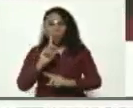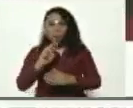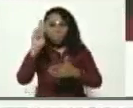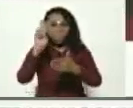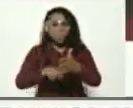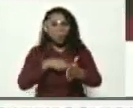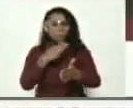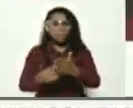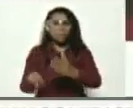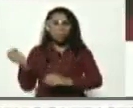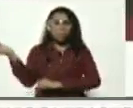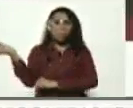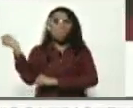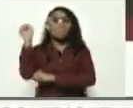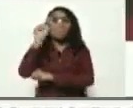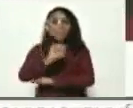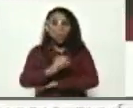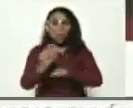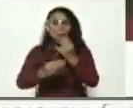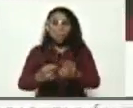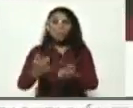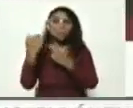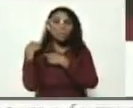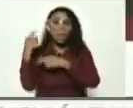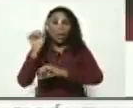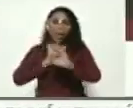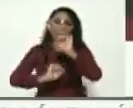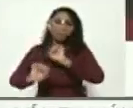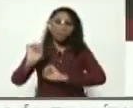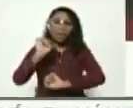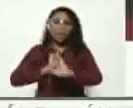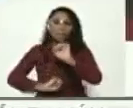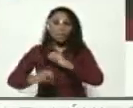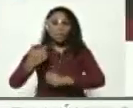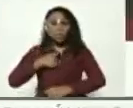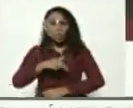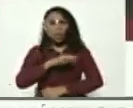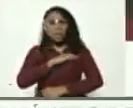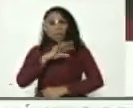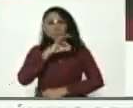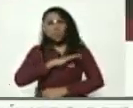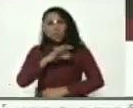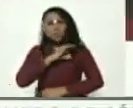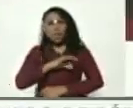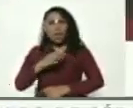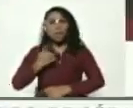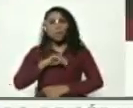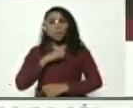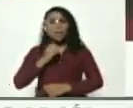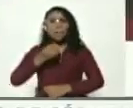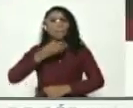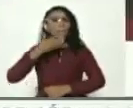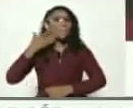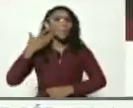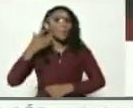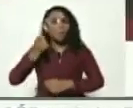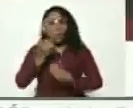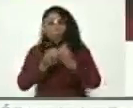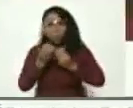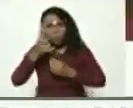a derrotarlo, como corresponde en la defensa de nuestra soberanía y de nuestra dignidad como